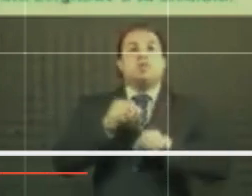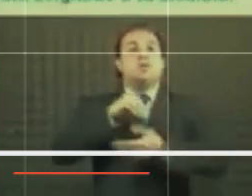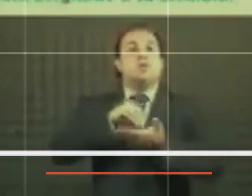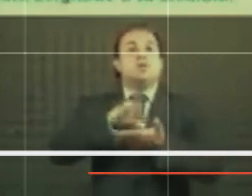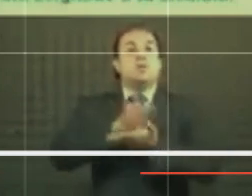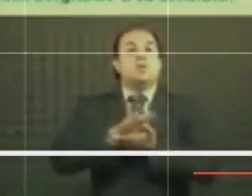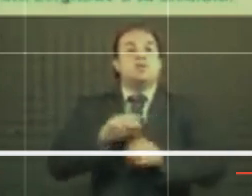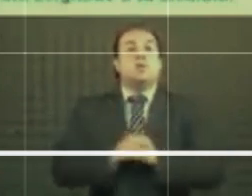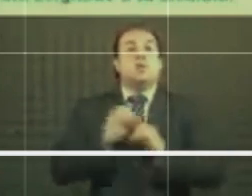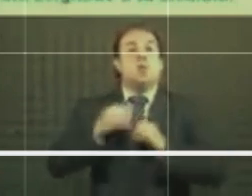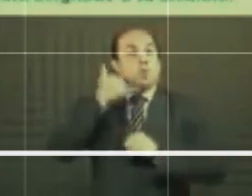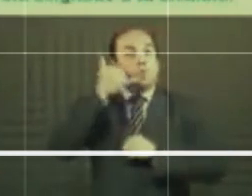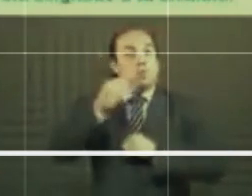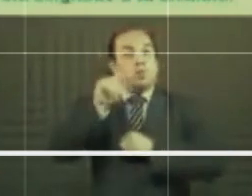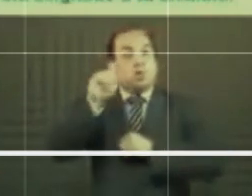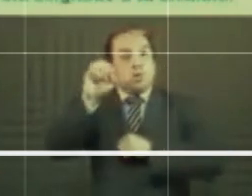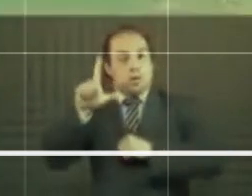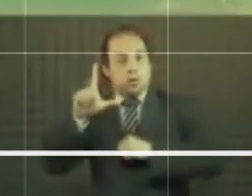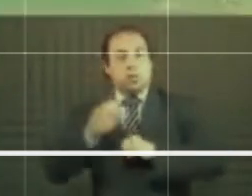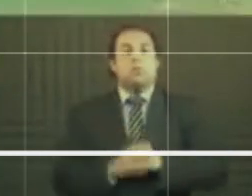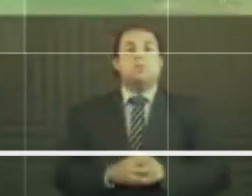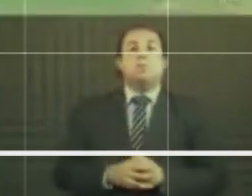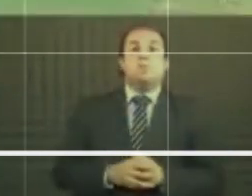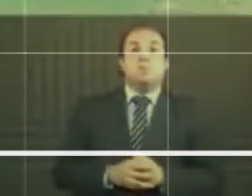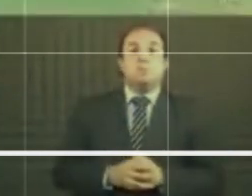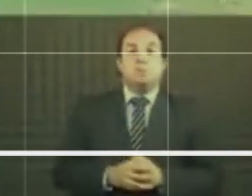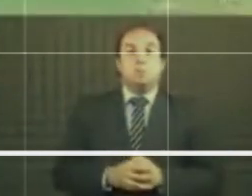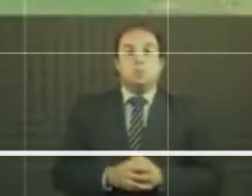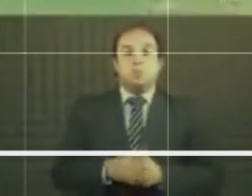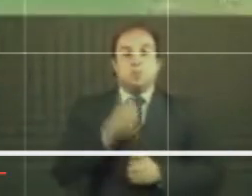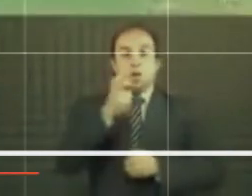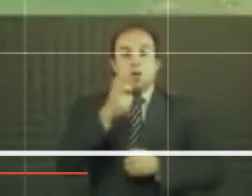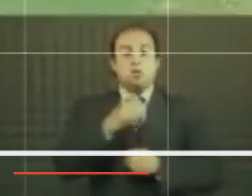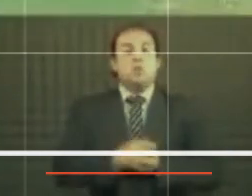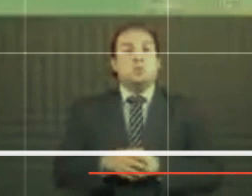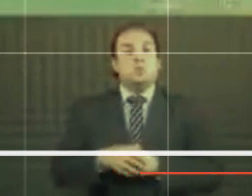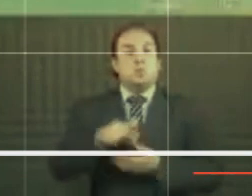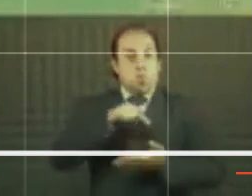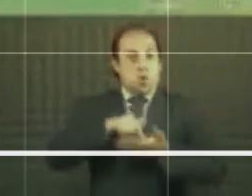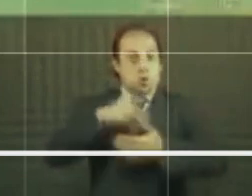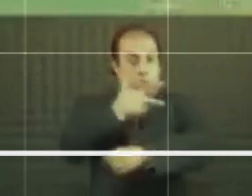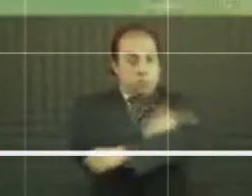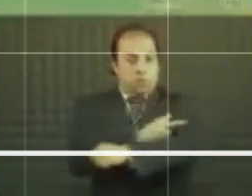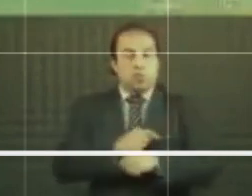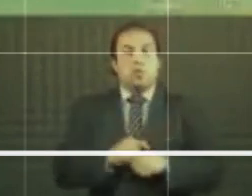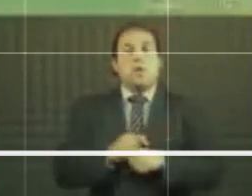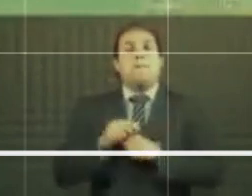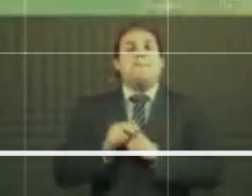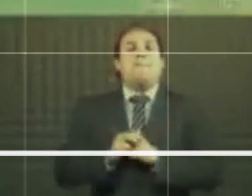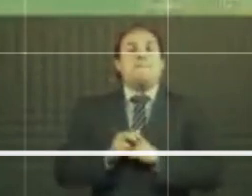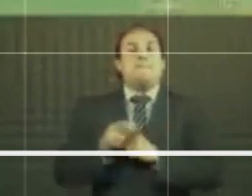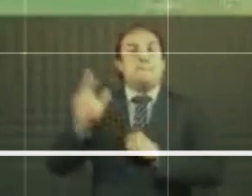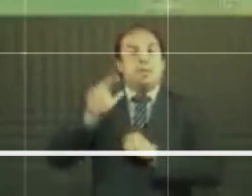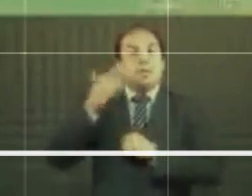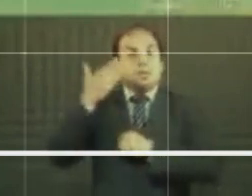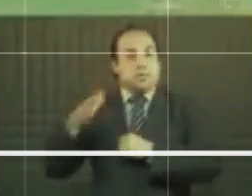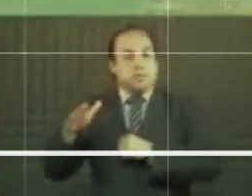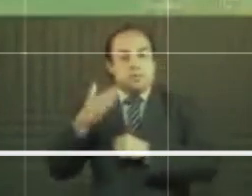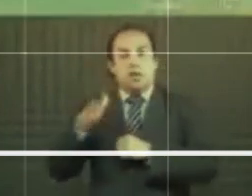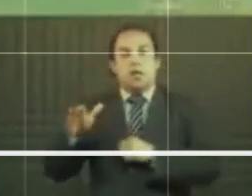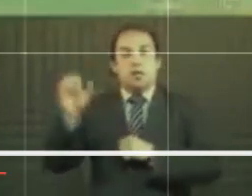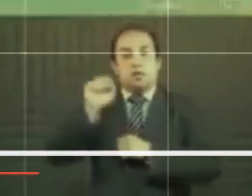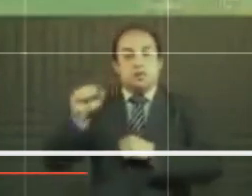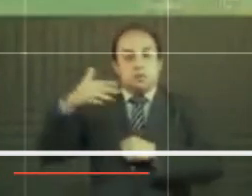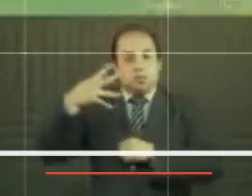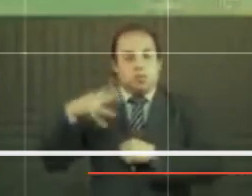vacunacion.cdmx.gov.mx o llamando a Locatel. Siguiente. Estas son nuestras unidades de vacunación para el martes 10 al sábado 14. En